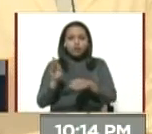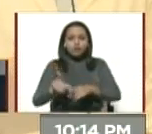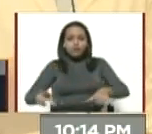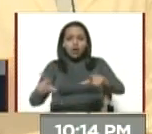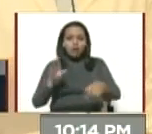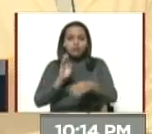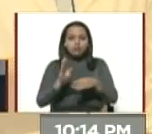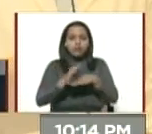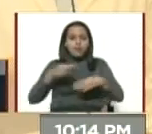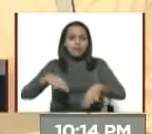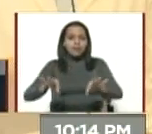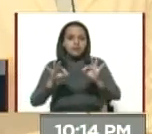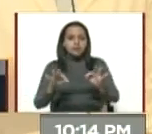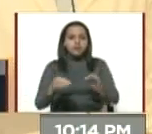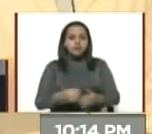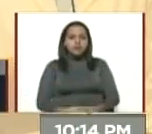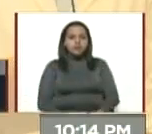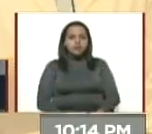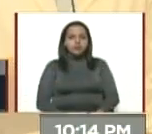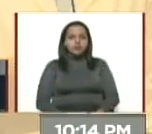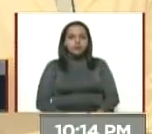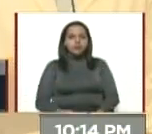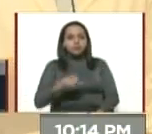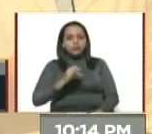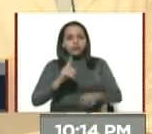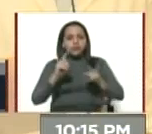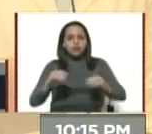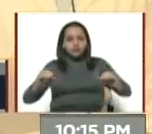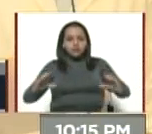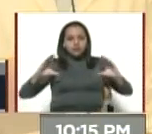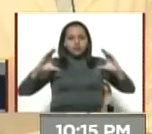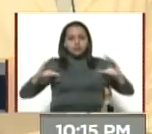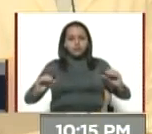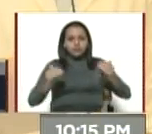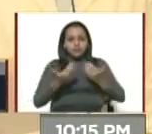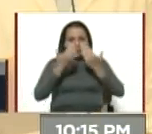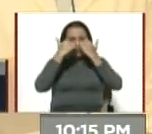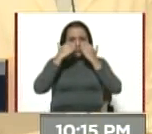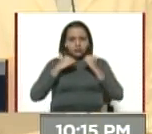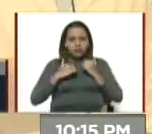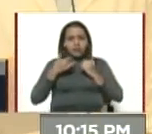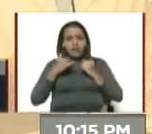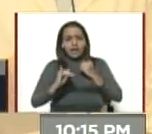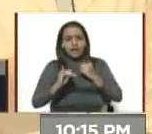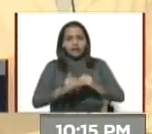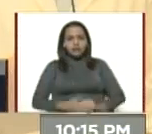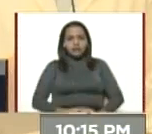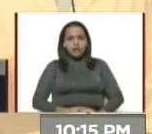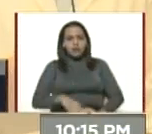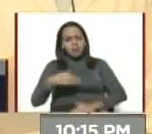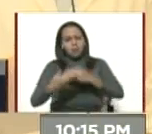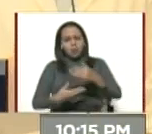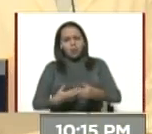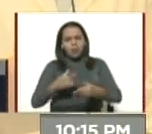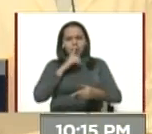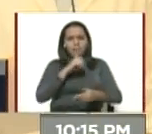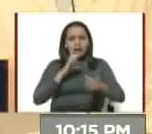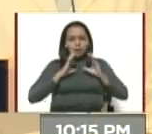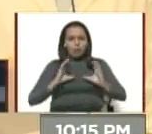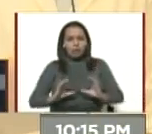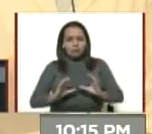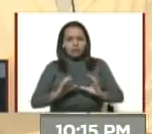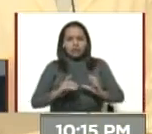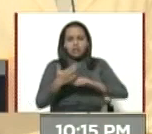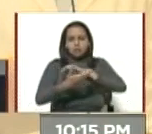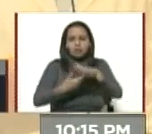cuidados intensivos, que requirió también ventilación mecánica, y hubo un deterioro progresivo de su función